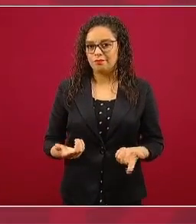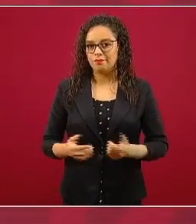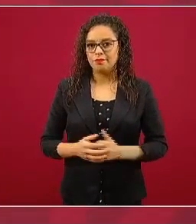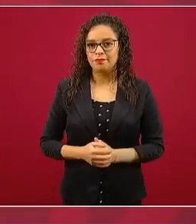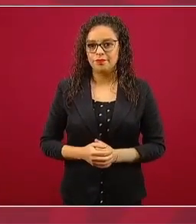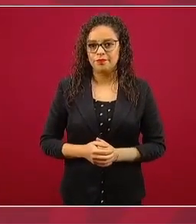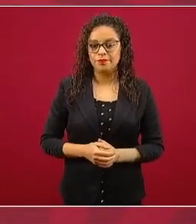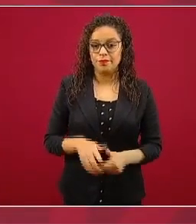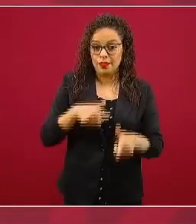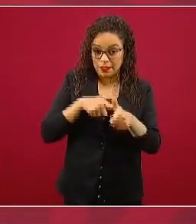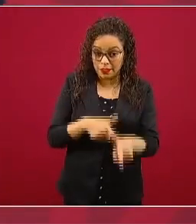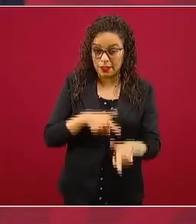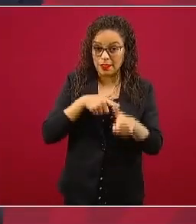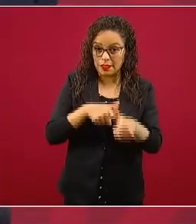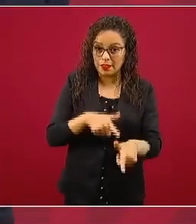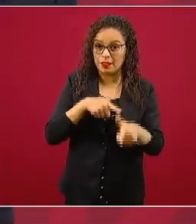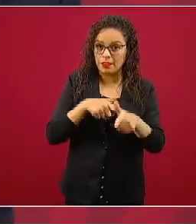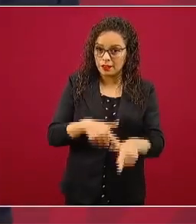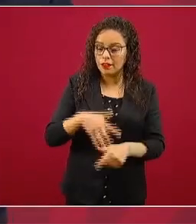la corrupción.